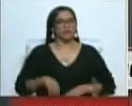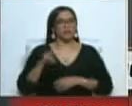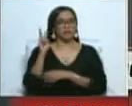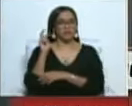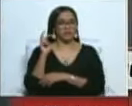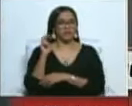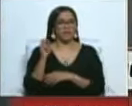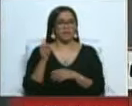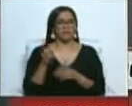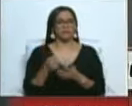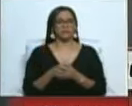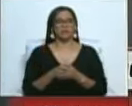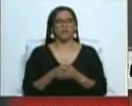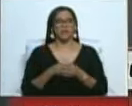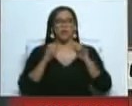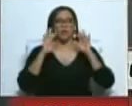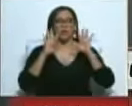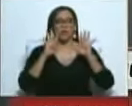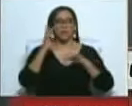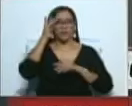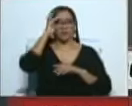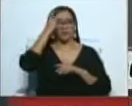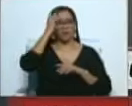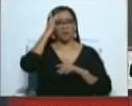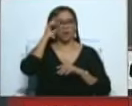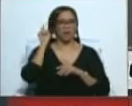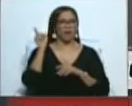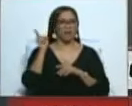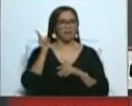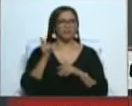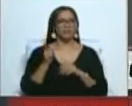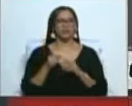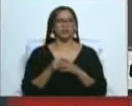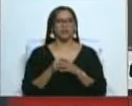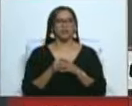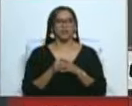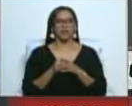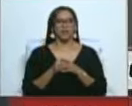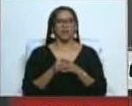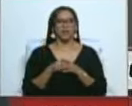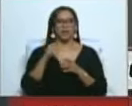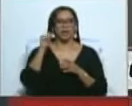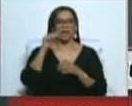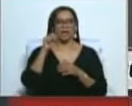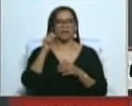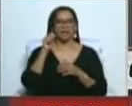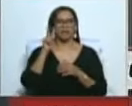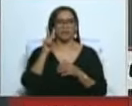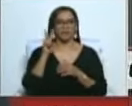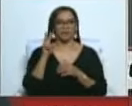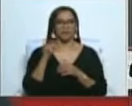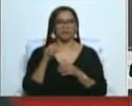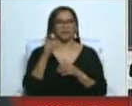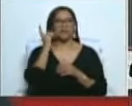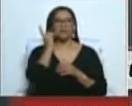el viernes, 9 de febrero. Allá en los estudios de ANTV. De ANTV. Darío nos prestó ahí un